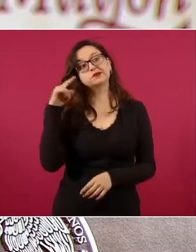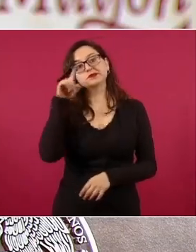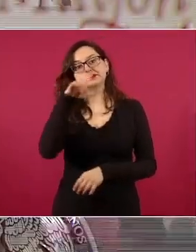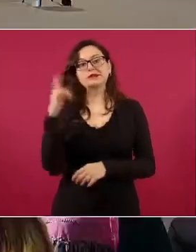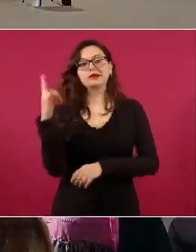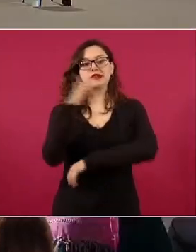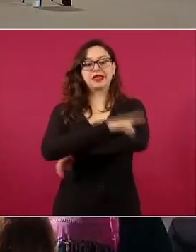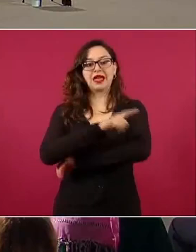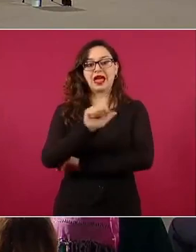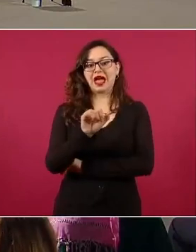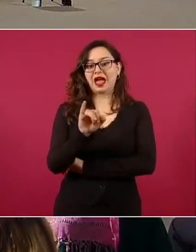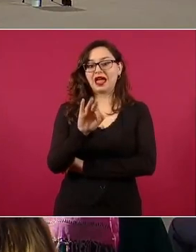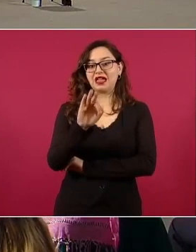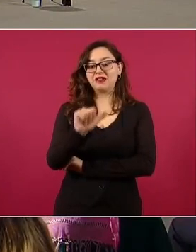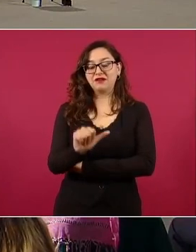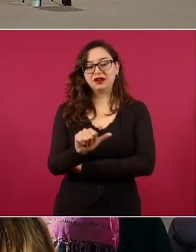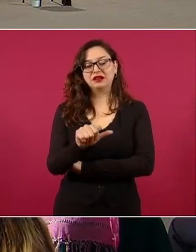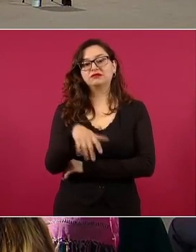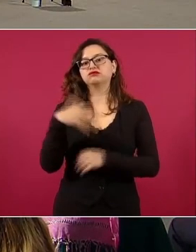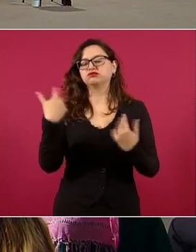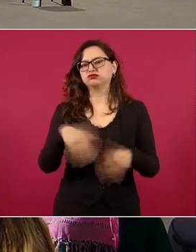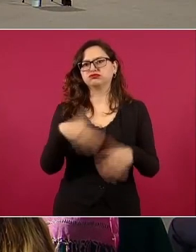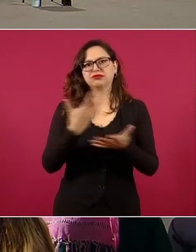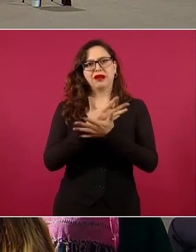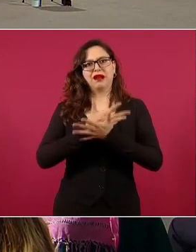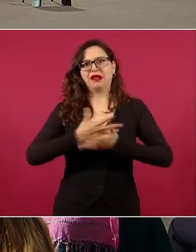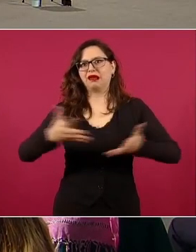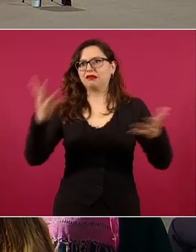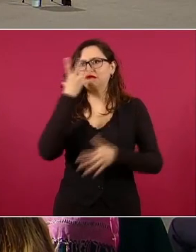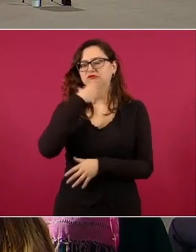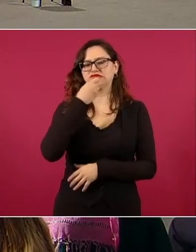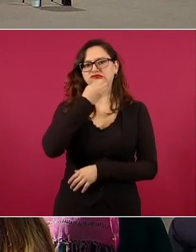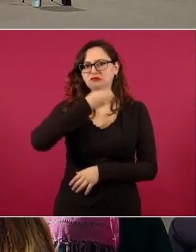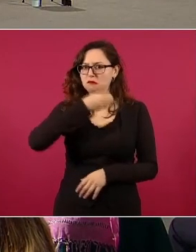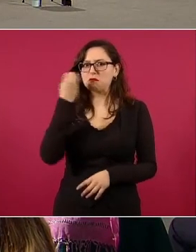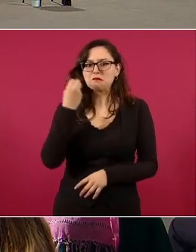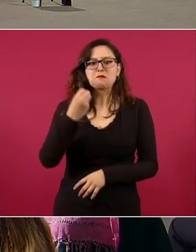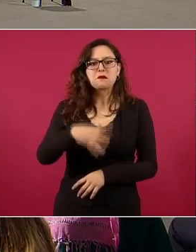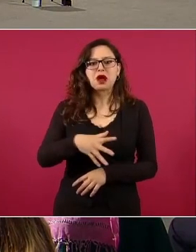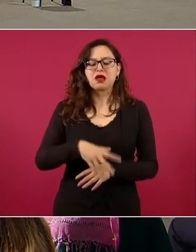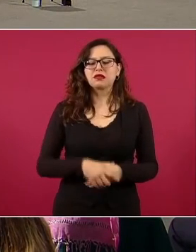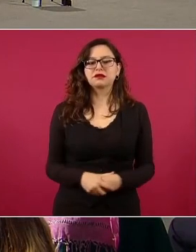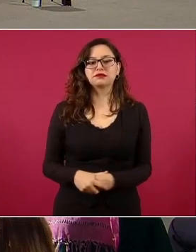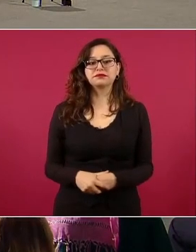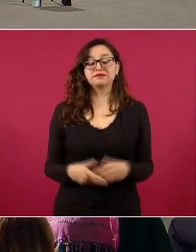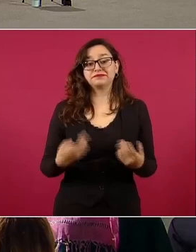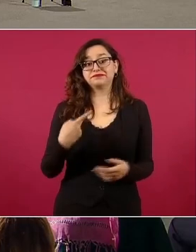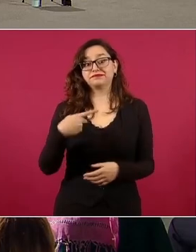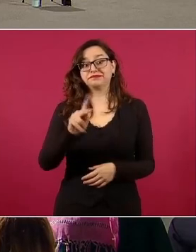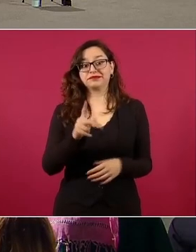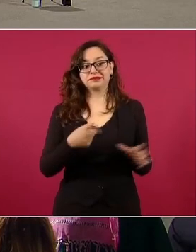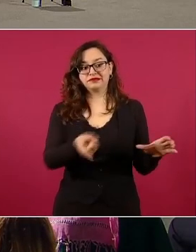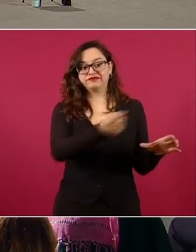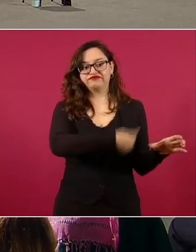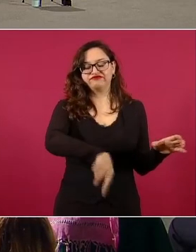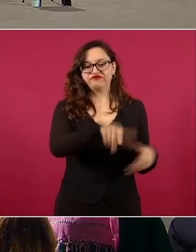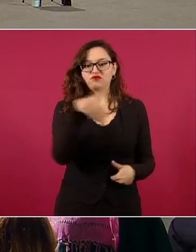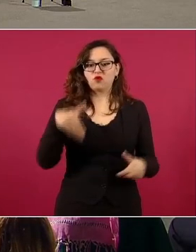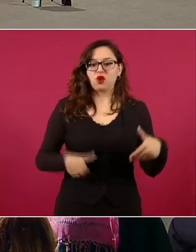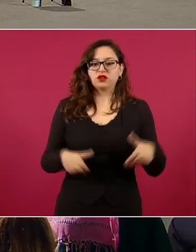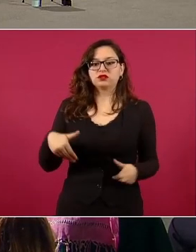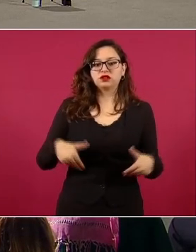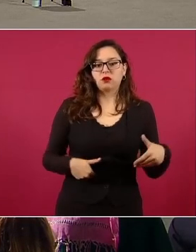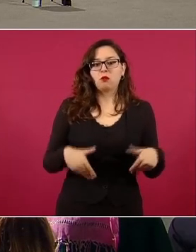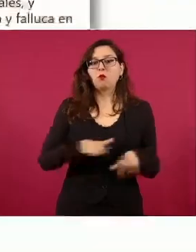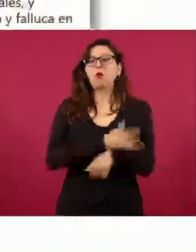molesta. Sobre todo quienes han defendido la construcción de un aeropuerto sobre el lago de Texcoco. Uno de los temas